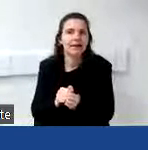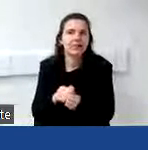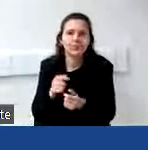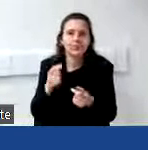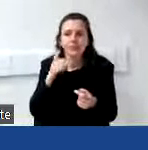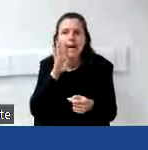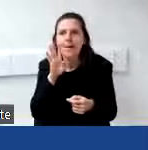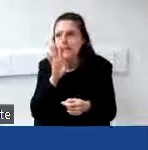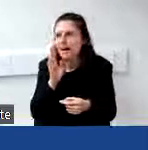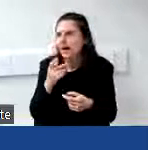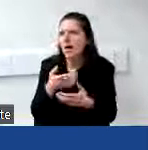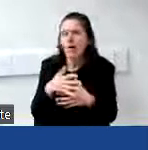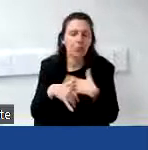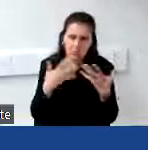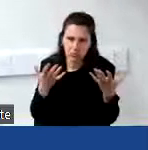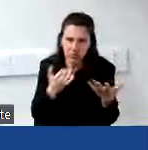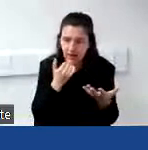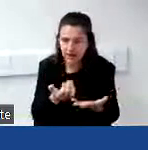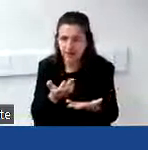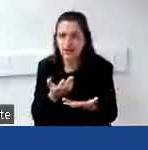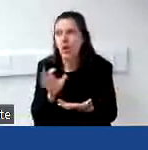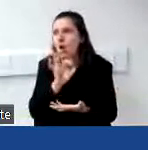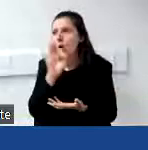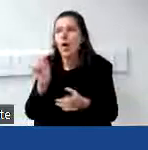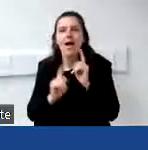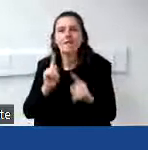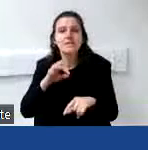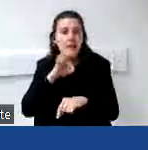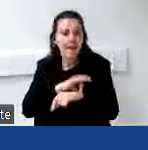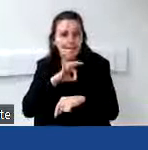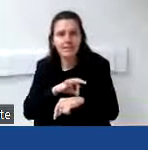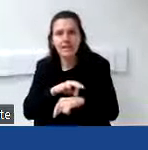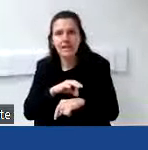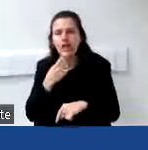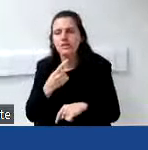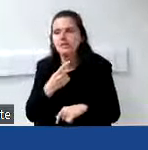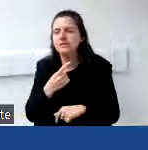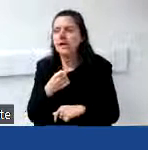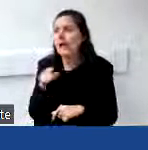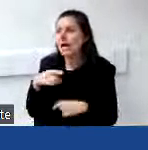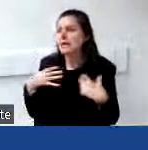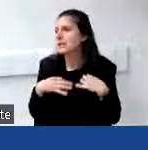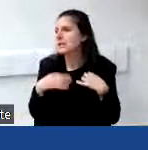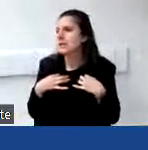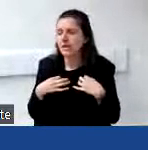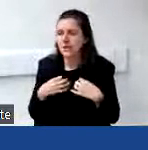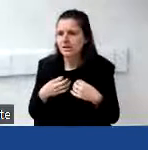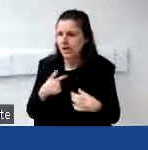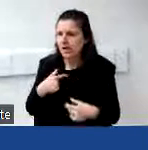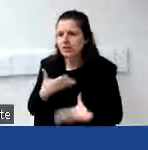entro contigo, te cambias y tal, bueno, no, a ver, le preguntamos, ¿Querés que te acompañe yo?